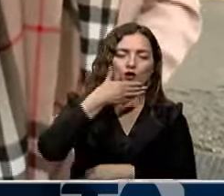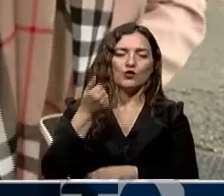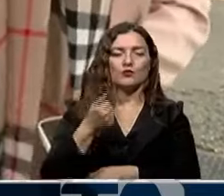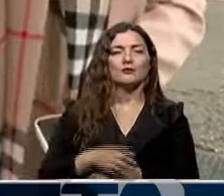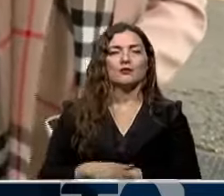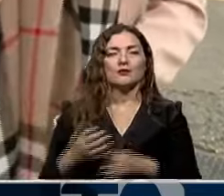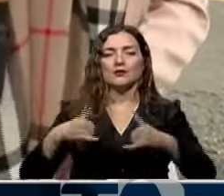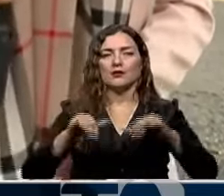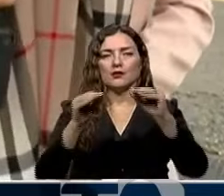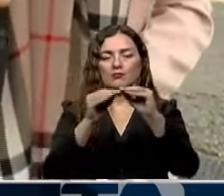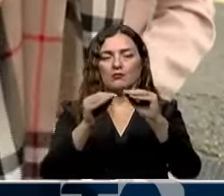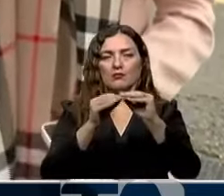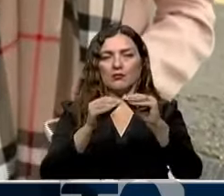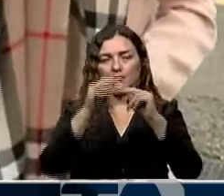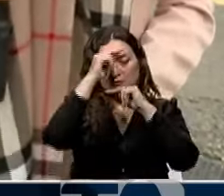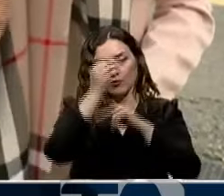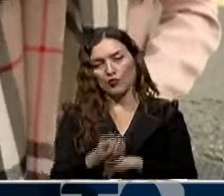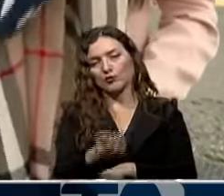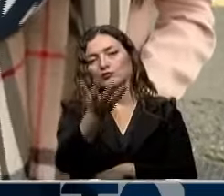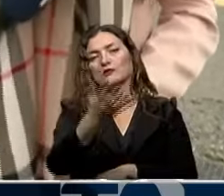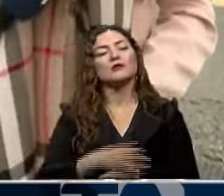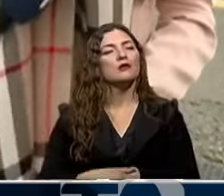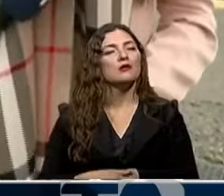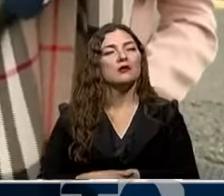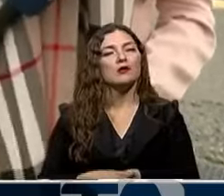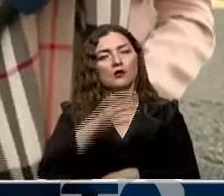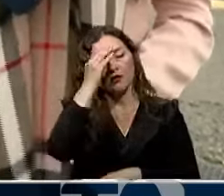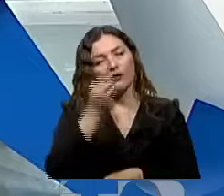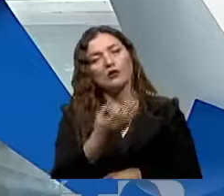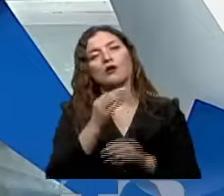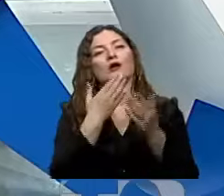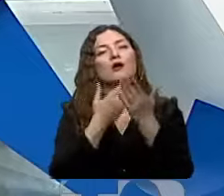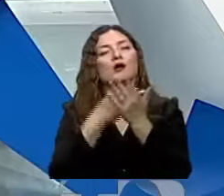a estudios, ustedes tienen más. Buenos días. Buenos días, Mafe, gracias por tu reporte desde...